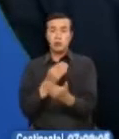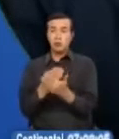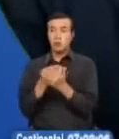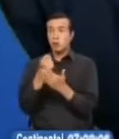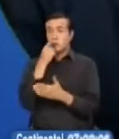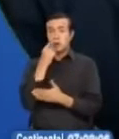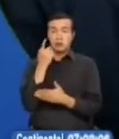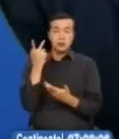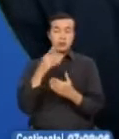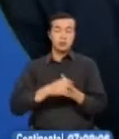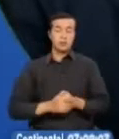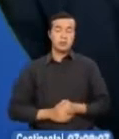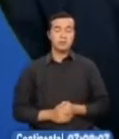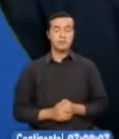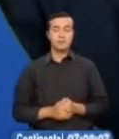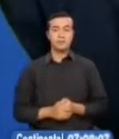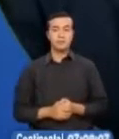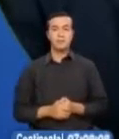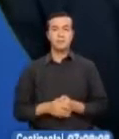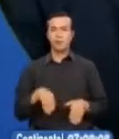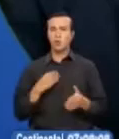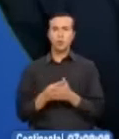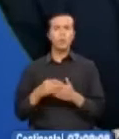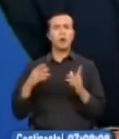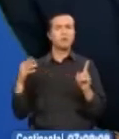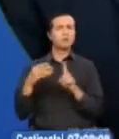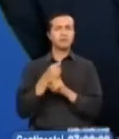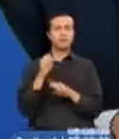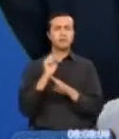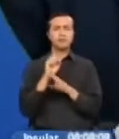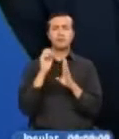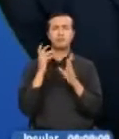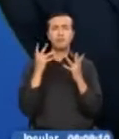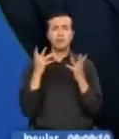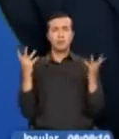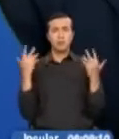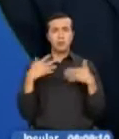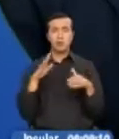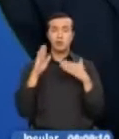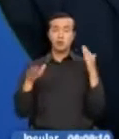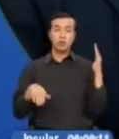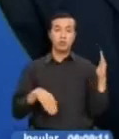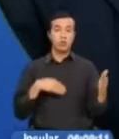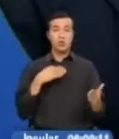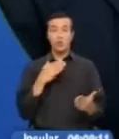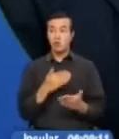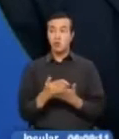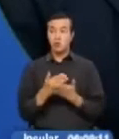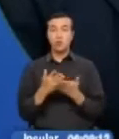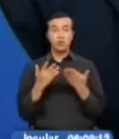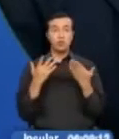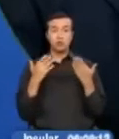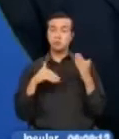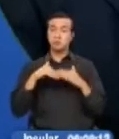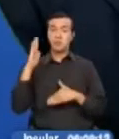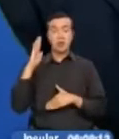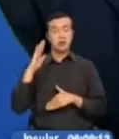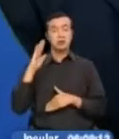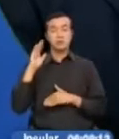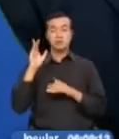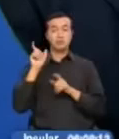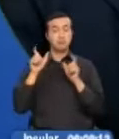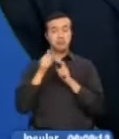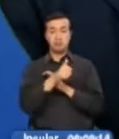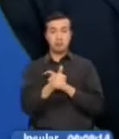de medicamentos esta compra ha sido un éxito para el país hemos ganado todos los actores involucrados fundamentalmente los ciudadanos